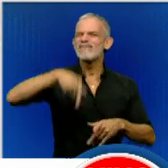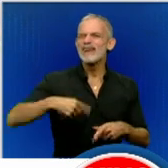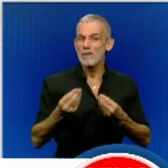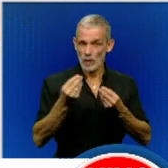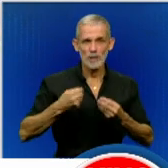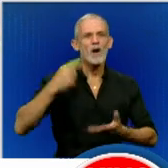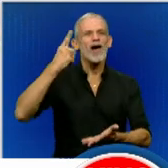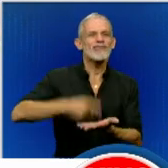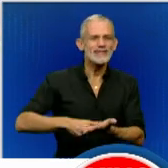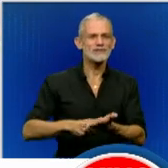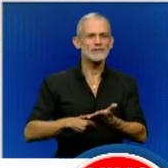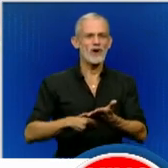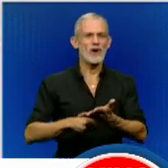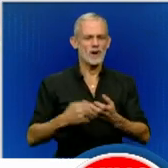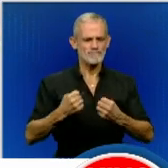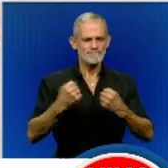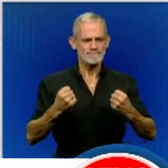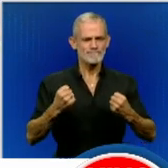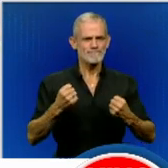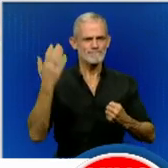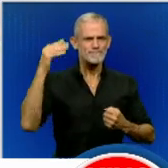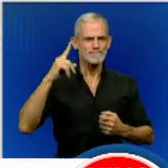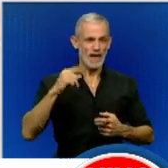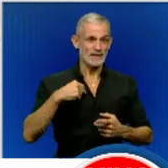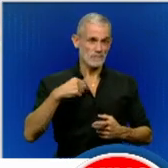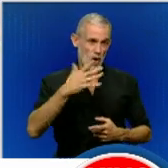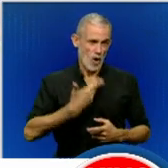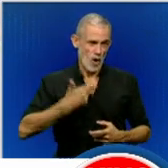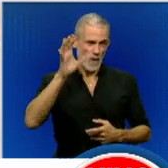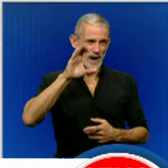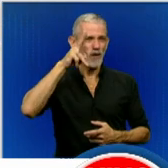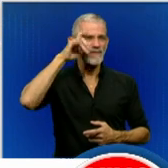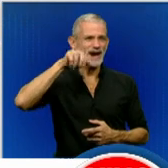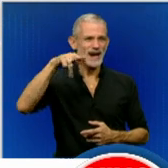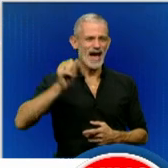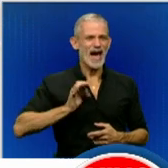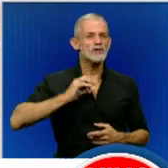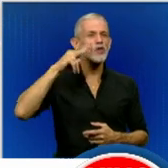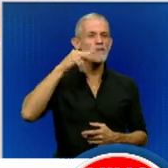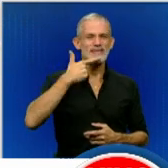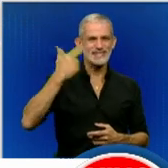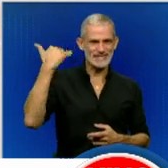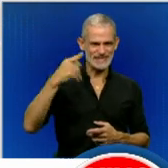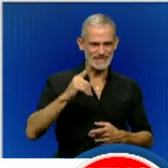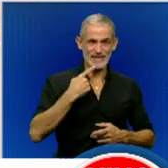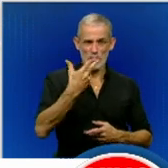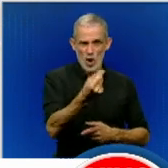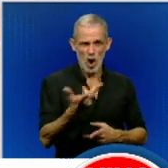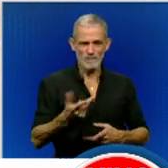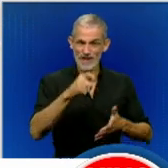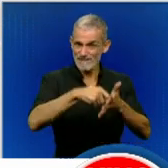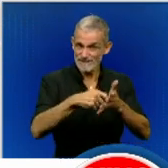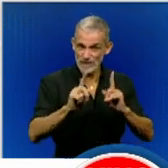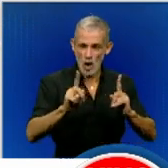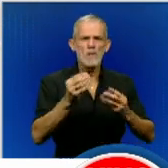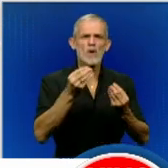tomado esa decisión valiente en aquel momento de parte de nuestro gobernador en el año 2017 en nuestra provincia tampoco lo